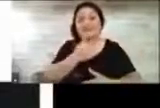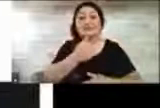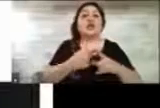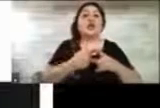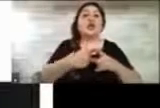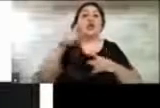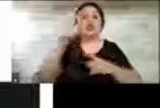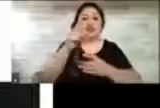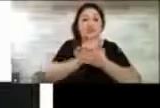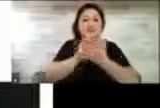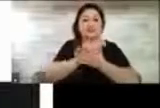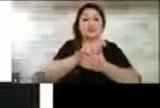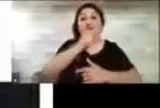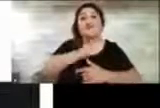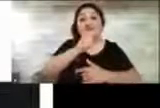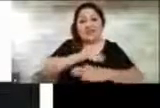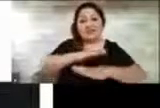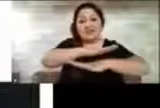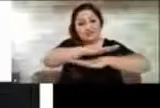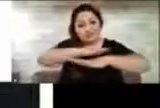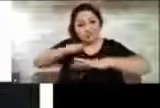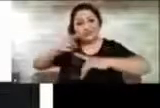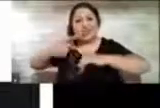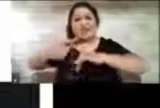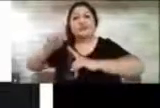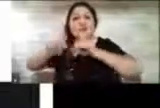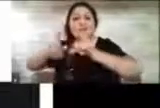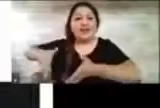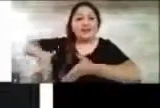repavimentación de algunas calles, vemos mobiliario público,